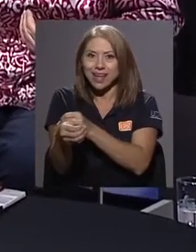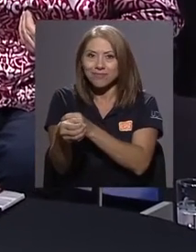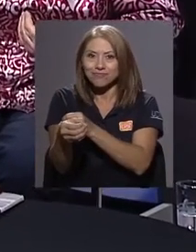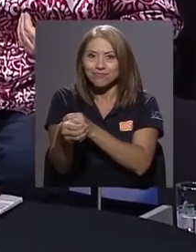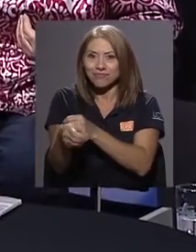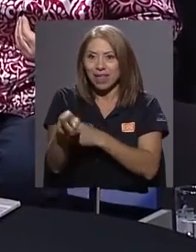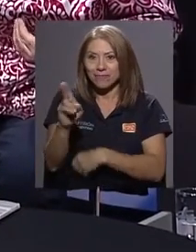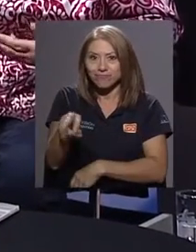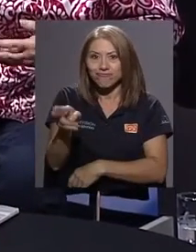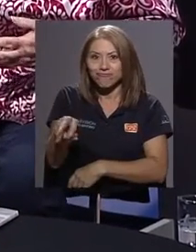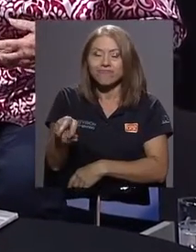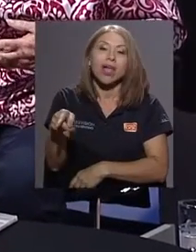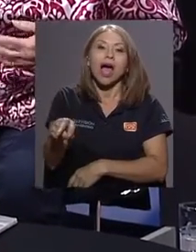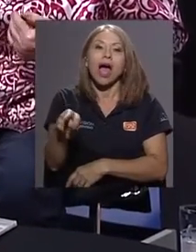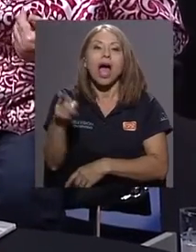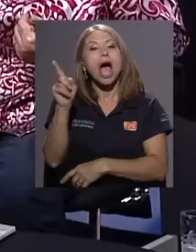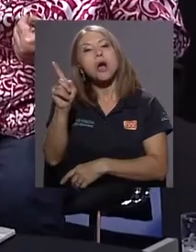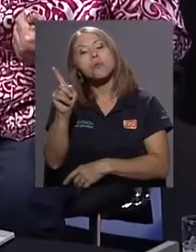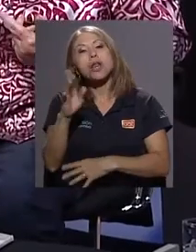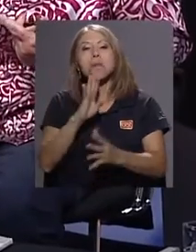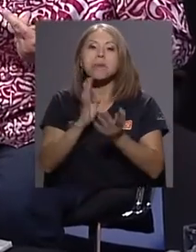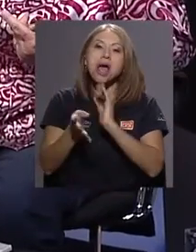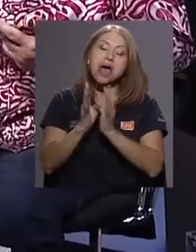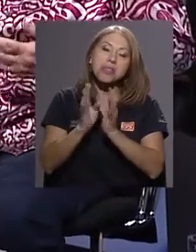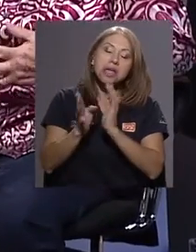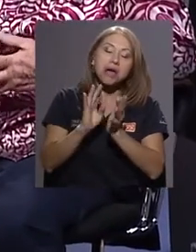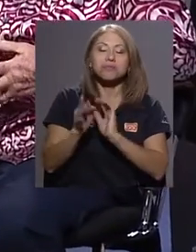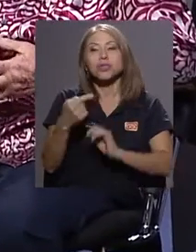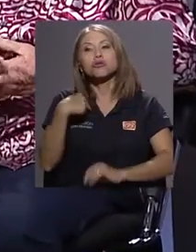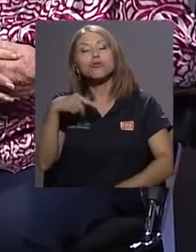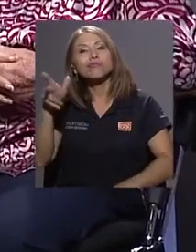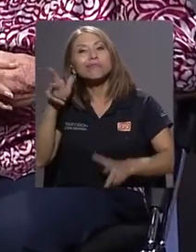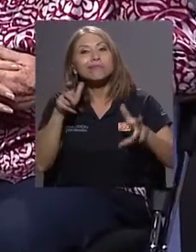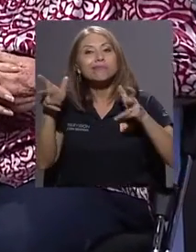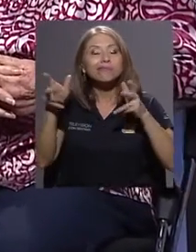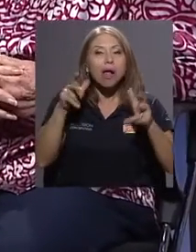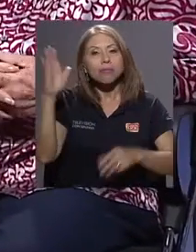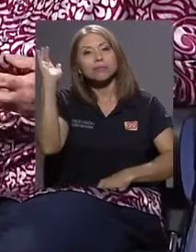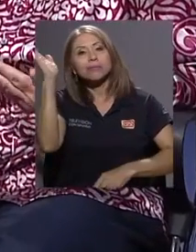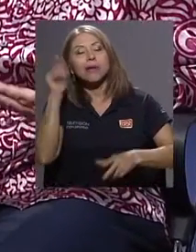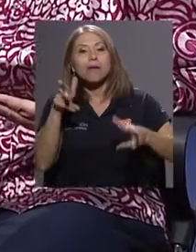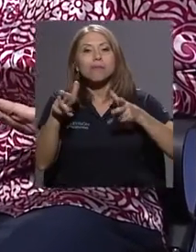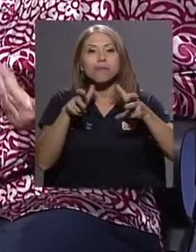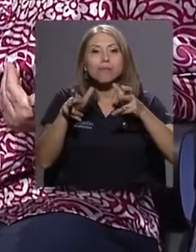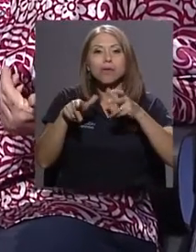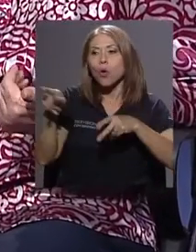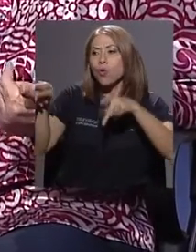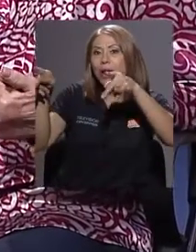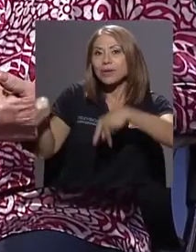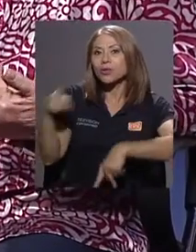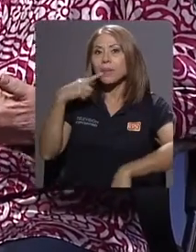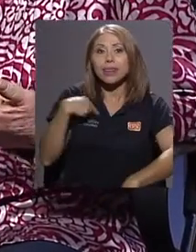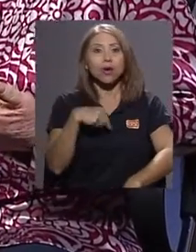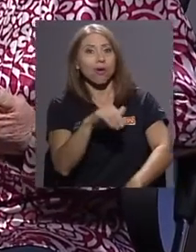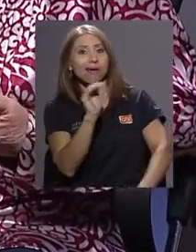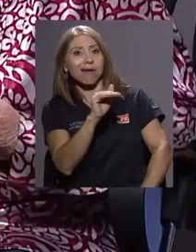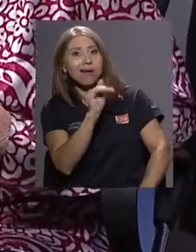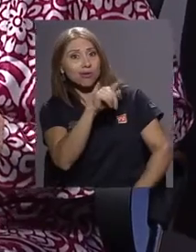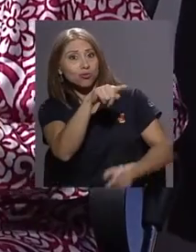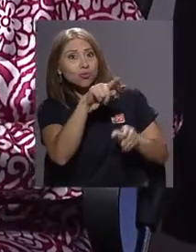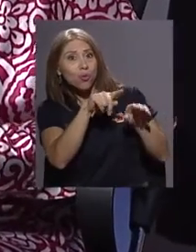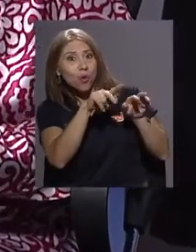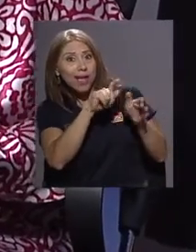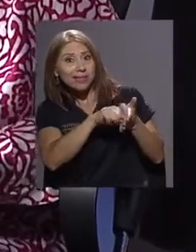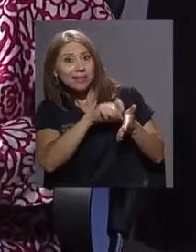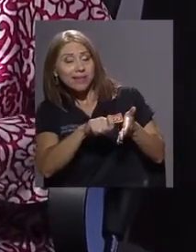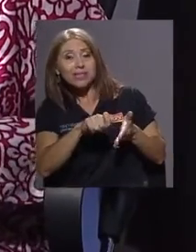esta oficina a este lugar a una plática que fui a escuchar y no sé cuánto y entonces una persona me oye tú escribes y